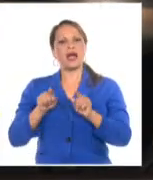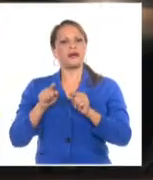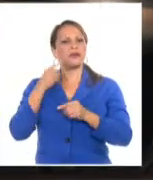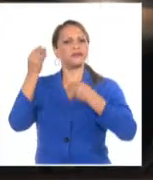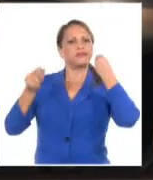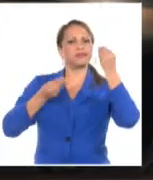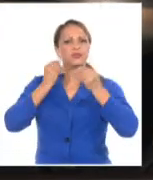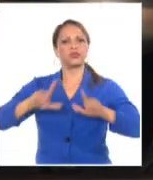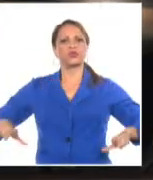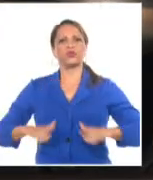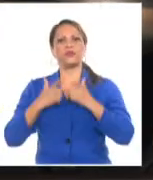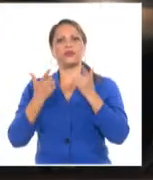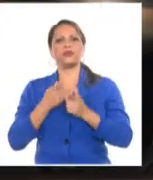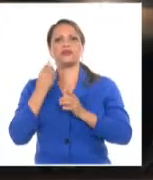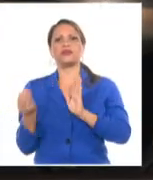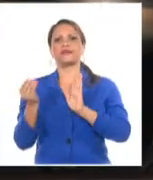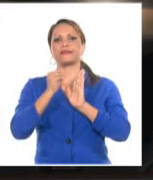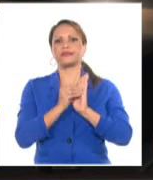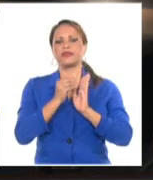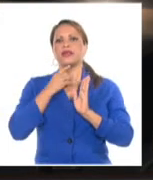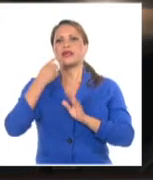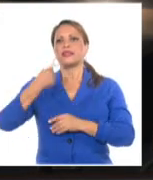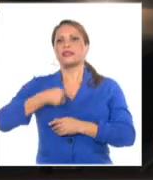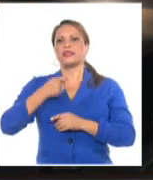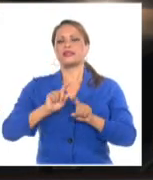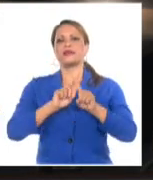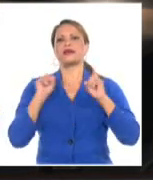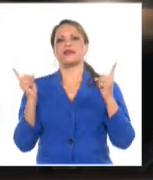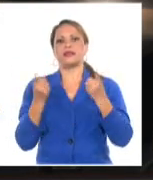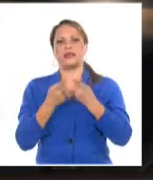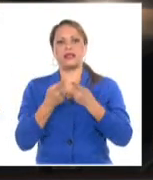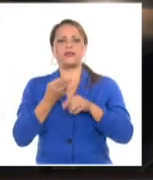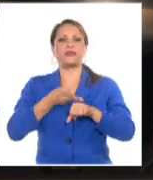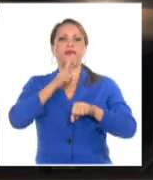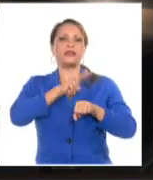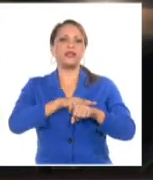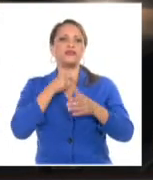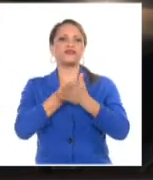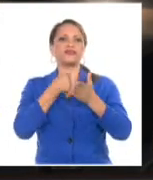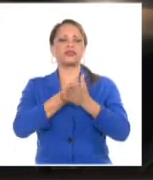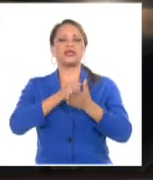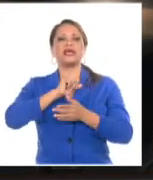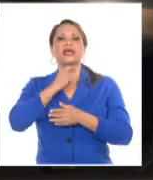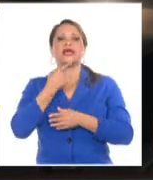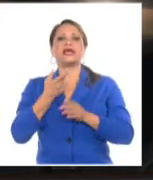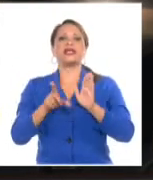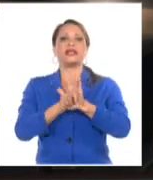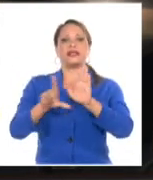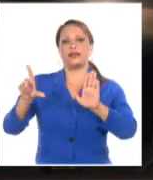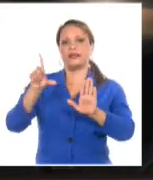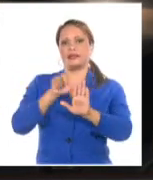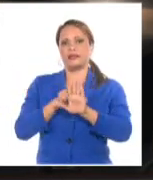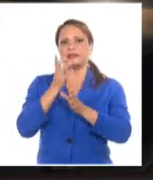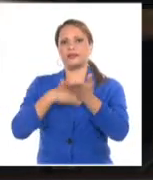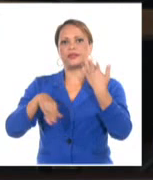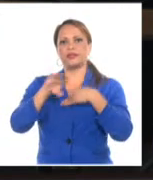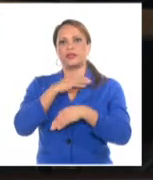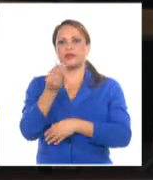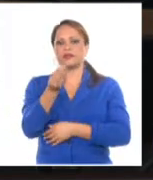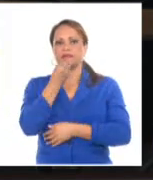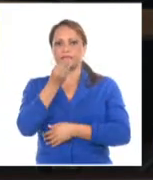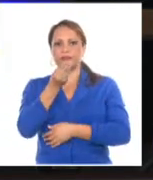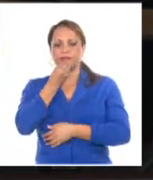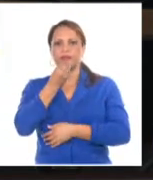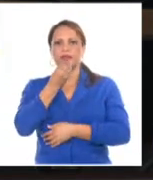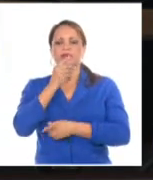el cumplimiento de la implementación de las directivas generales para prevenir y enfrentar el delito en el Ministerio de la Industria Alimentaria